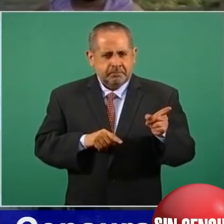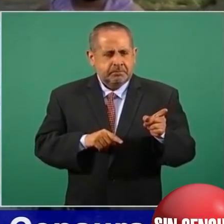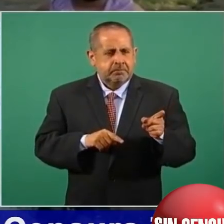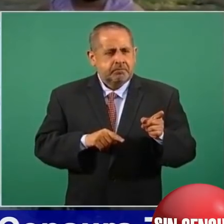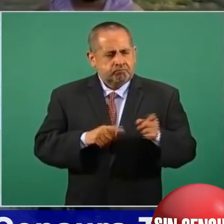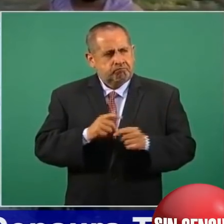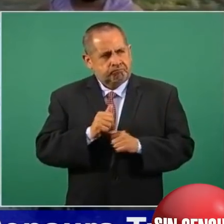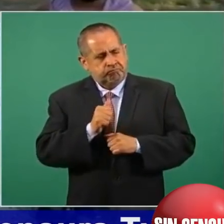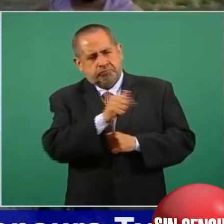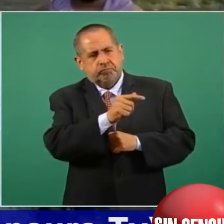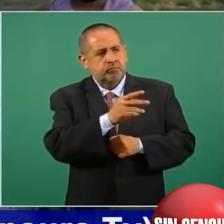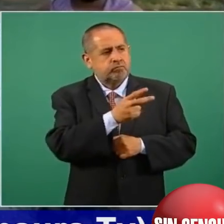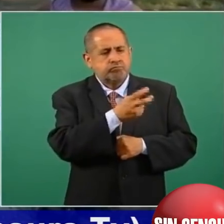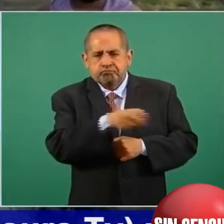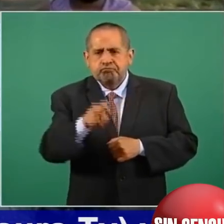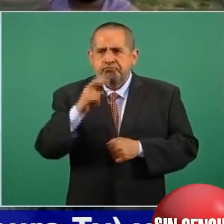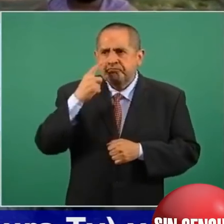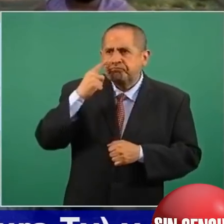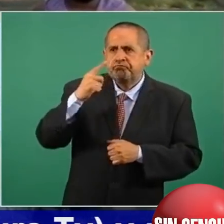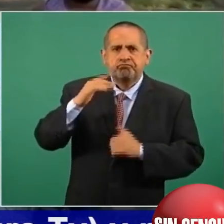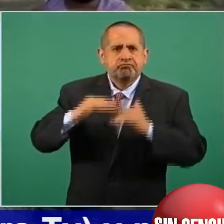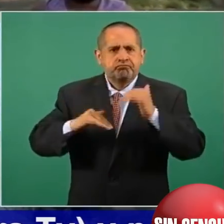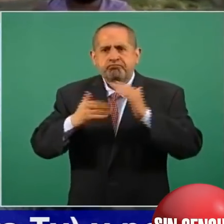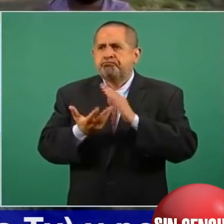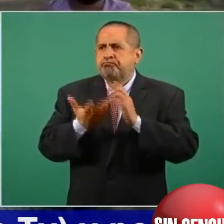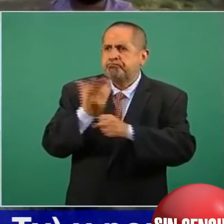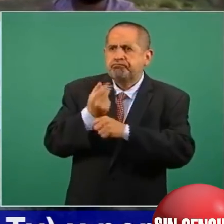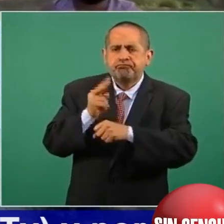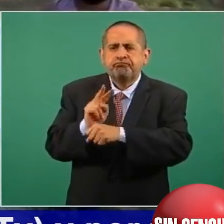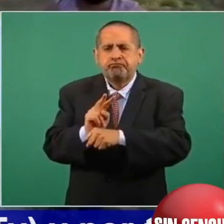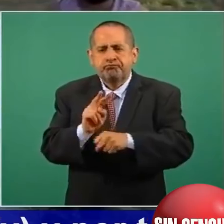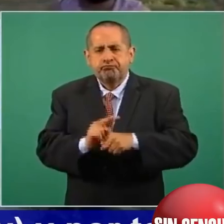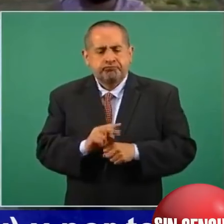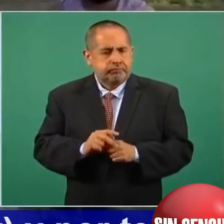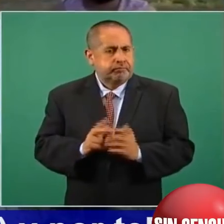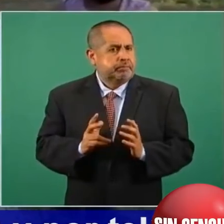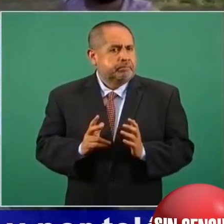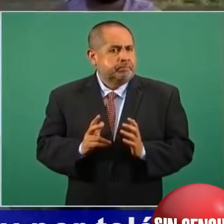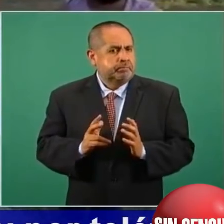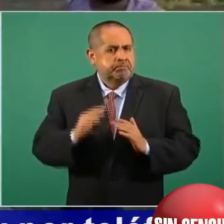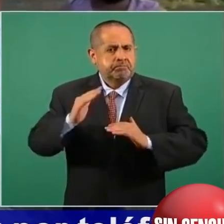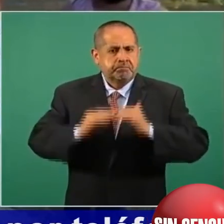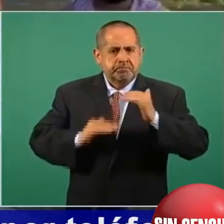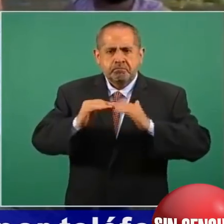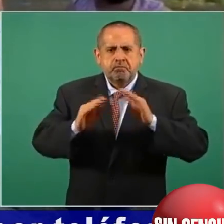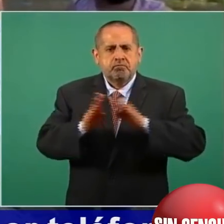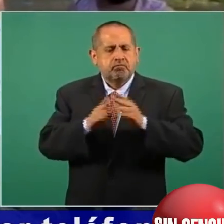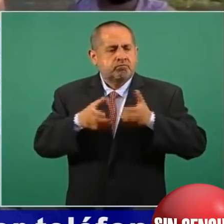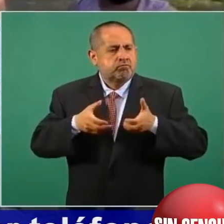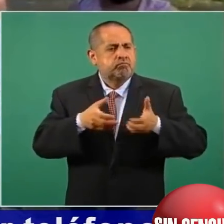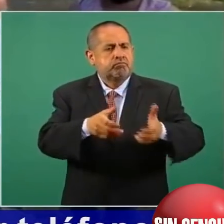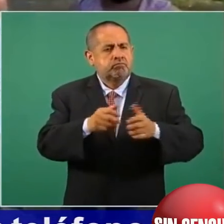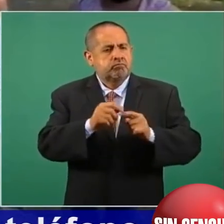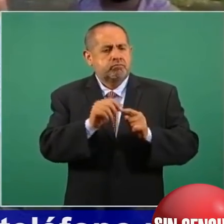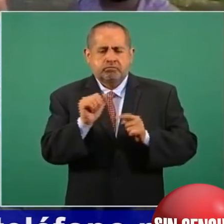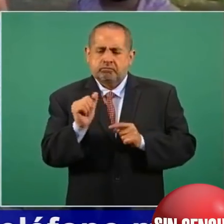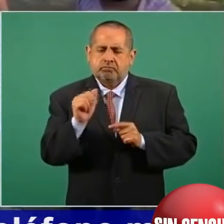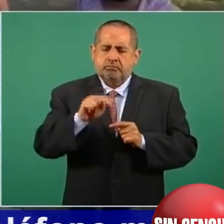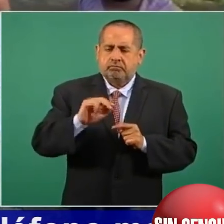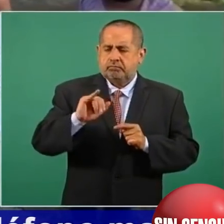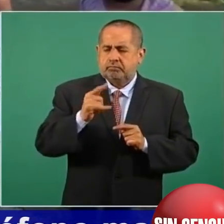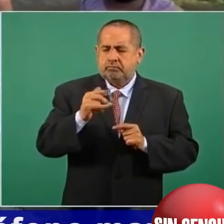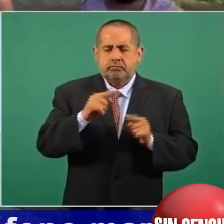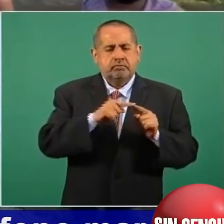estamos supervisando obras y se está construyendo el camino de San Ignacio